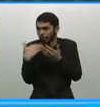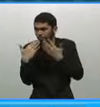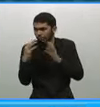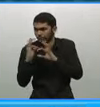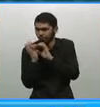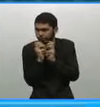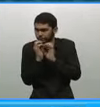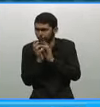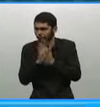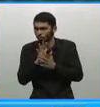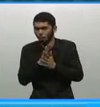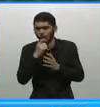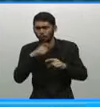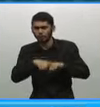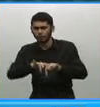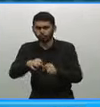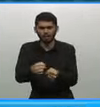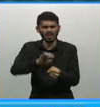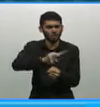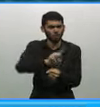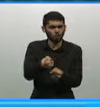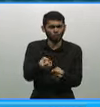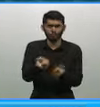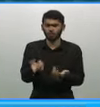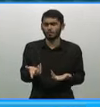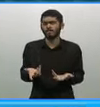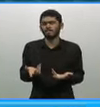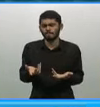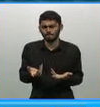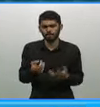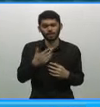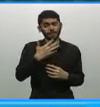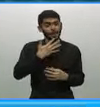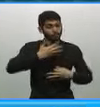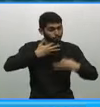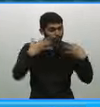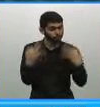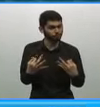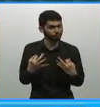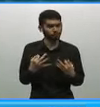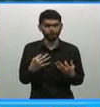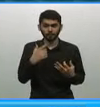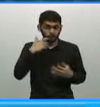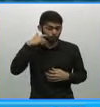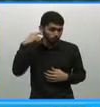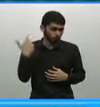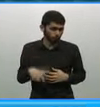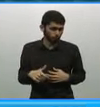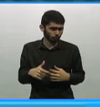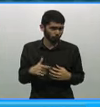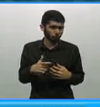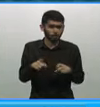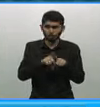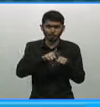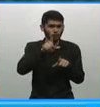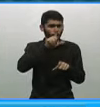AFA, sobre si se disputa o no la fecha 23. La realidad que es desopilante y por momentos, como bien